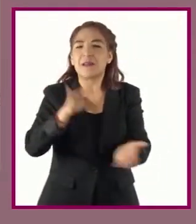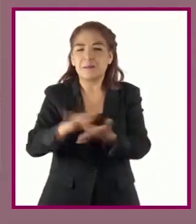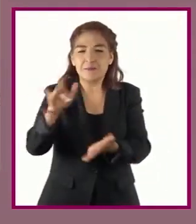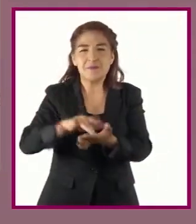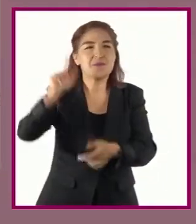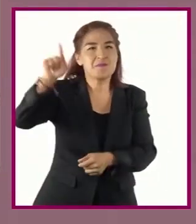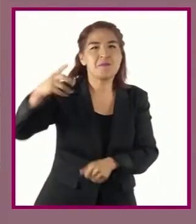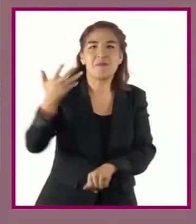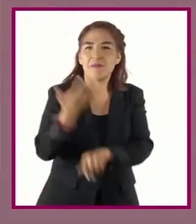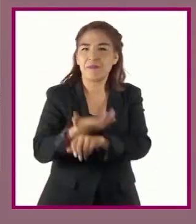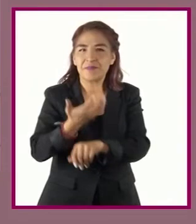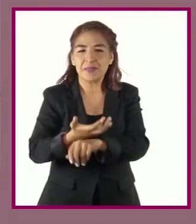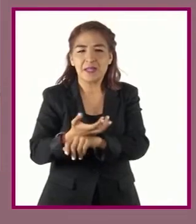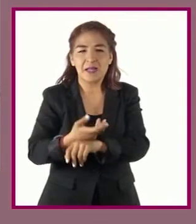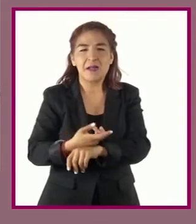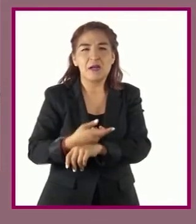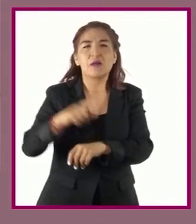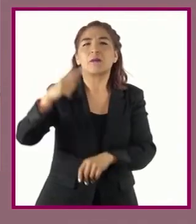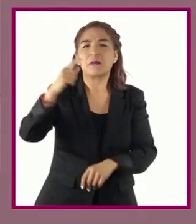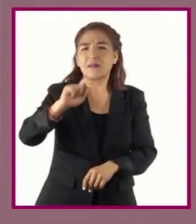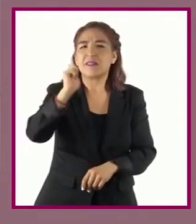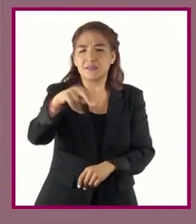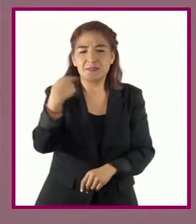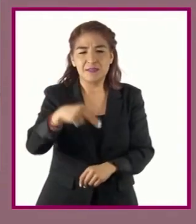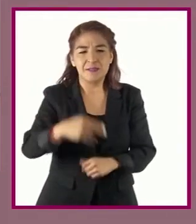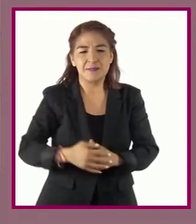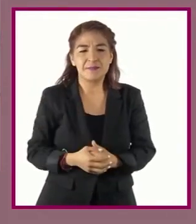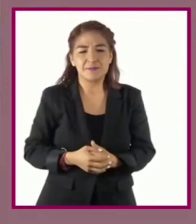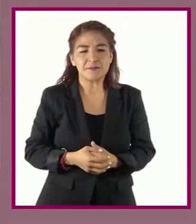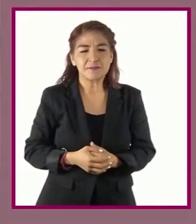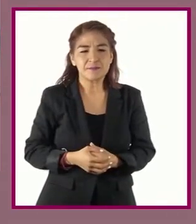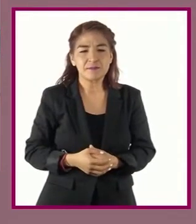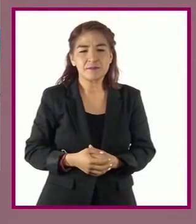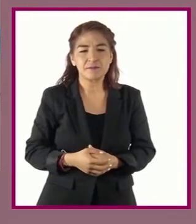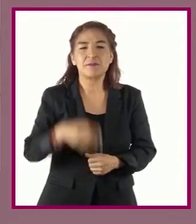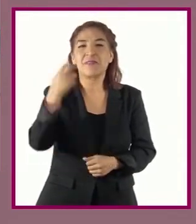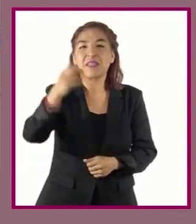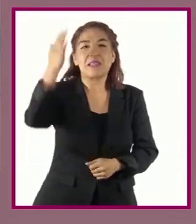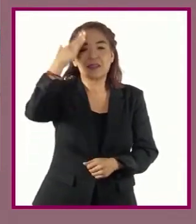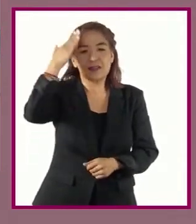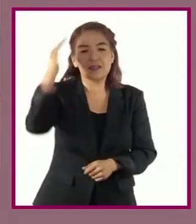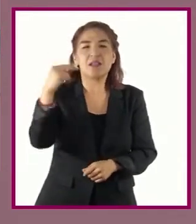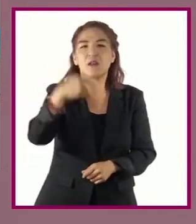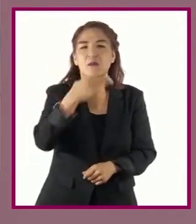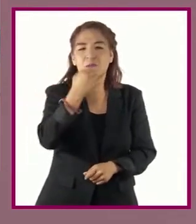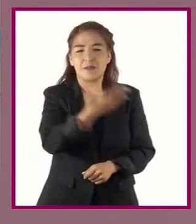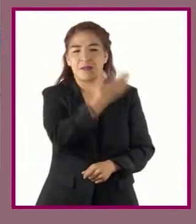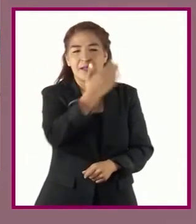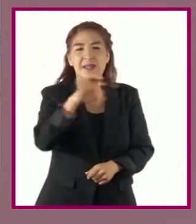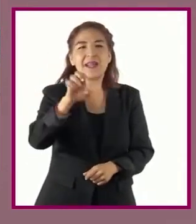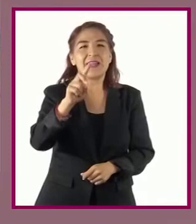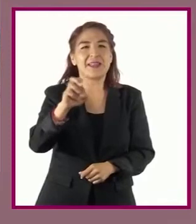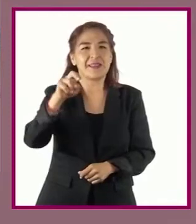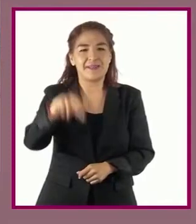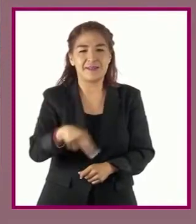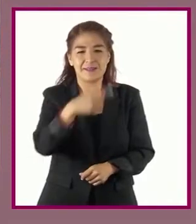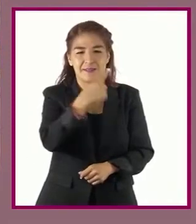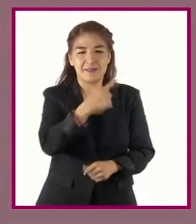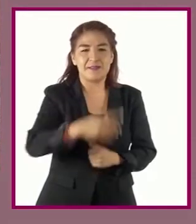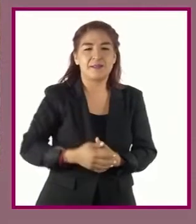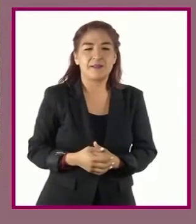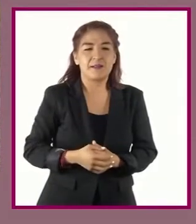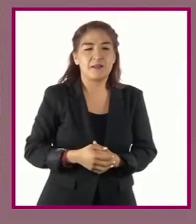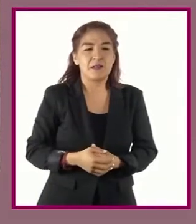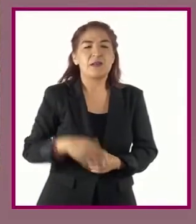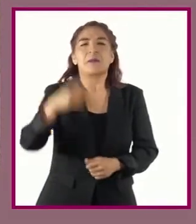de los Estados Unidos, la cual se conoce como los Contras. El líder de esta organización fue el comandante Edén Pastora Gómez. La